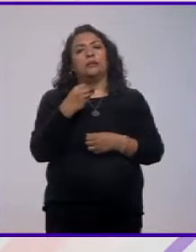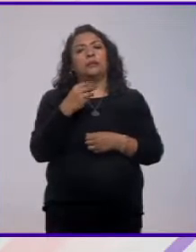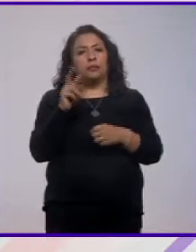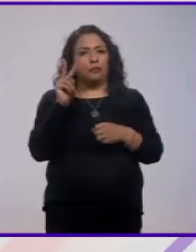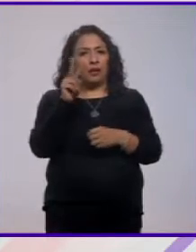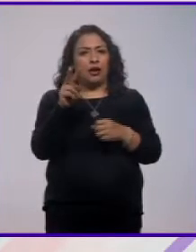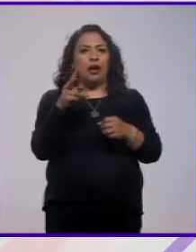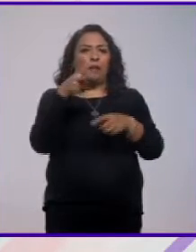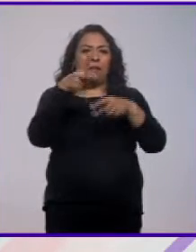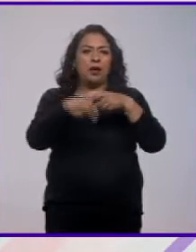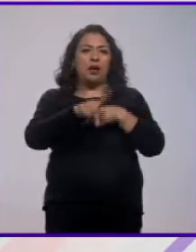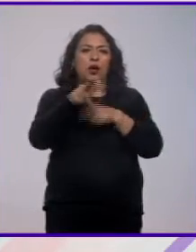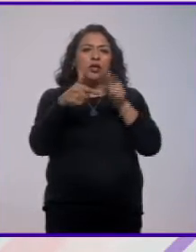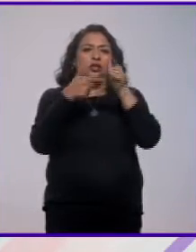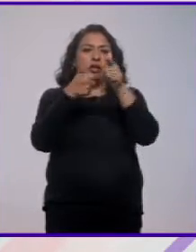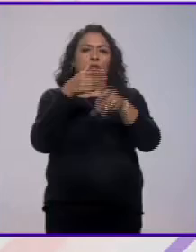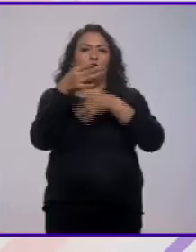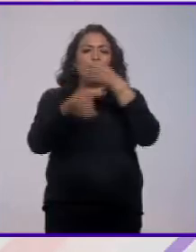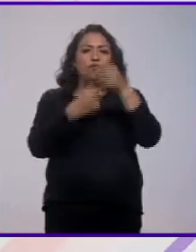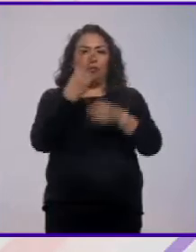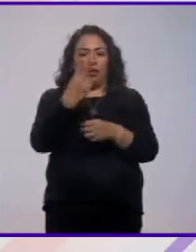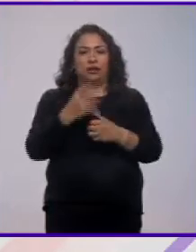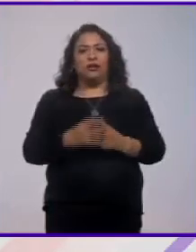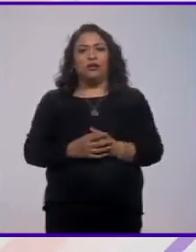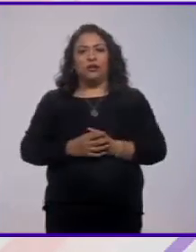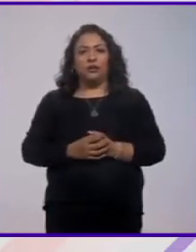pierdan, hacemos una pausa y continuamos en Noticias 22.